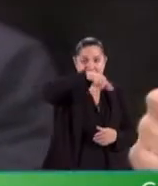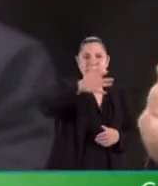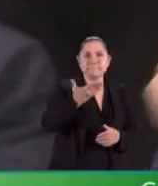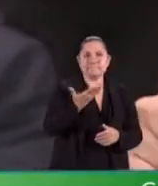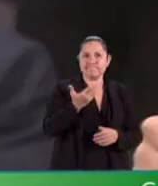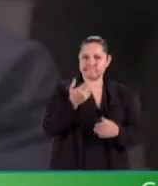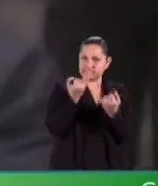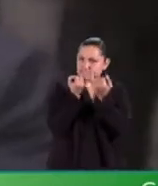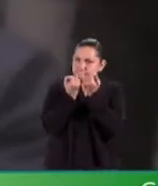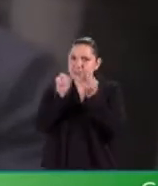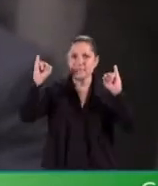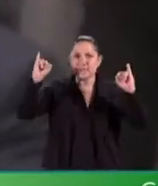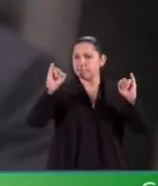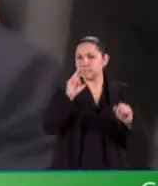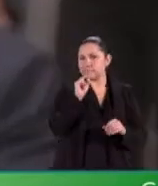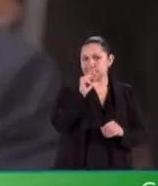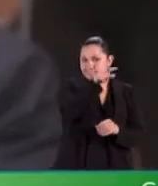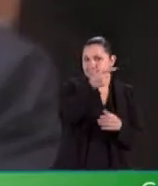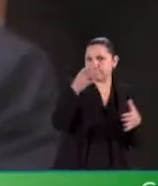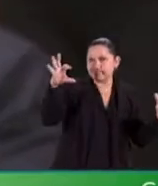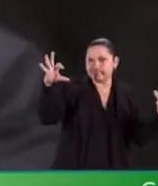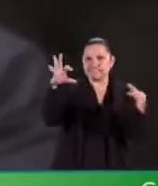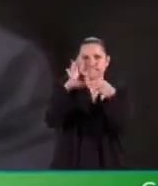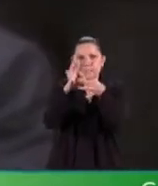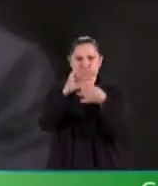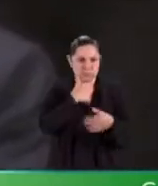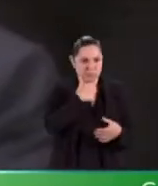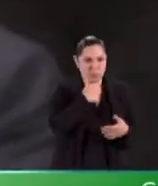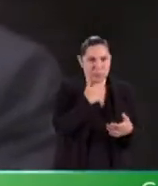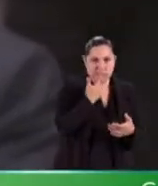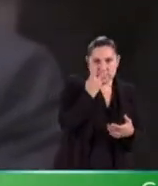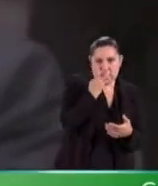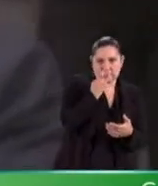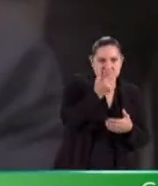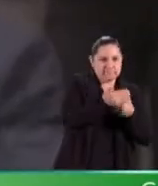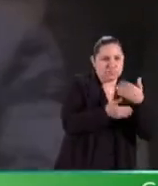comprometidas, dejarlas fuera del poder y de la justicia.